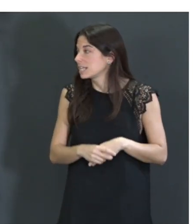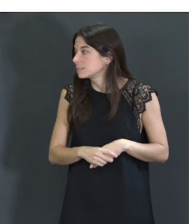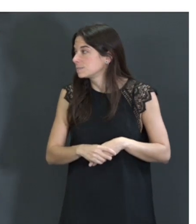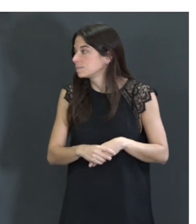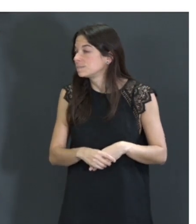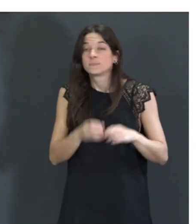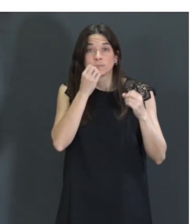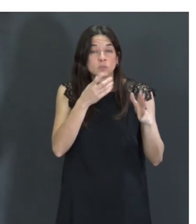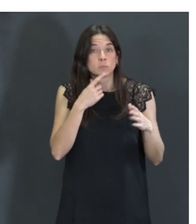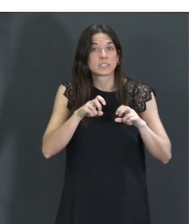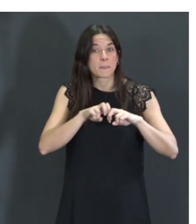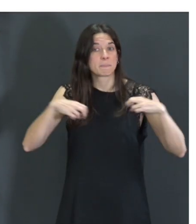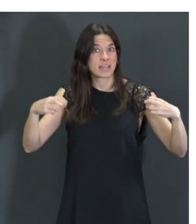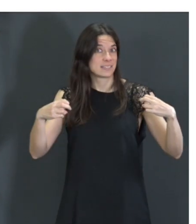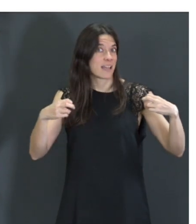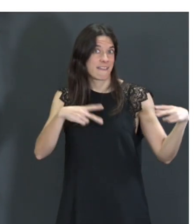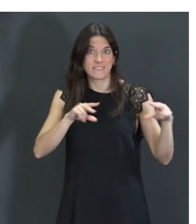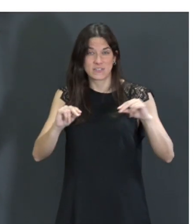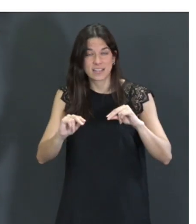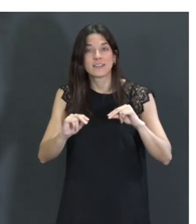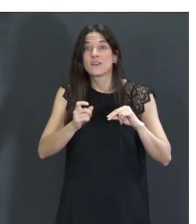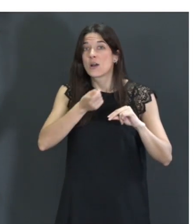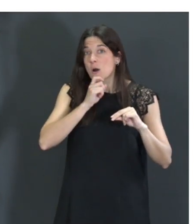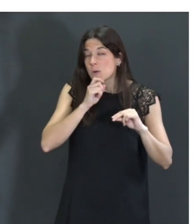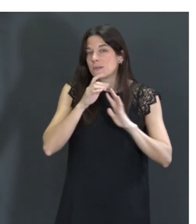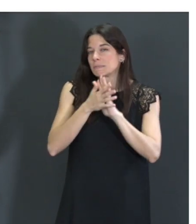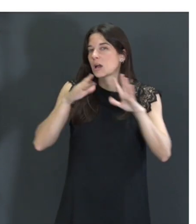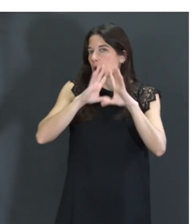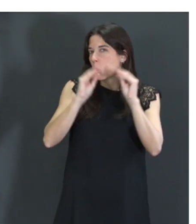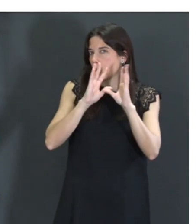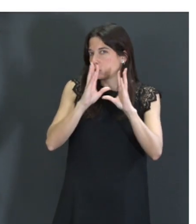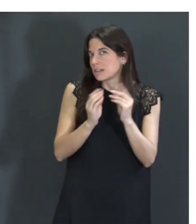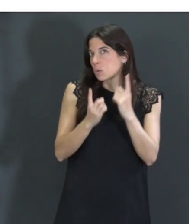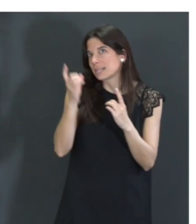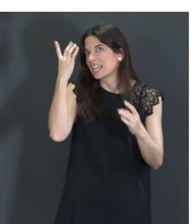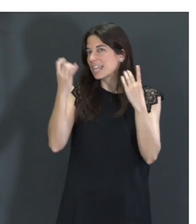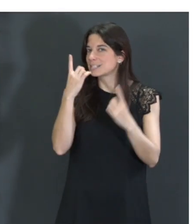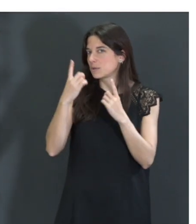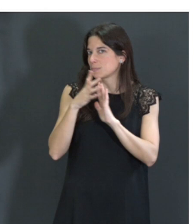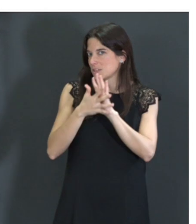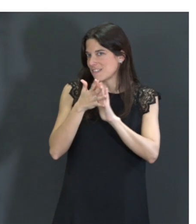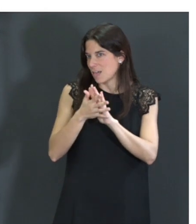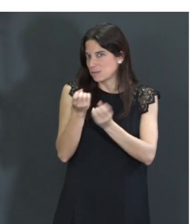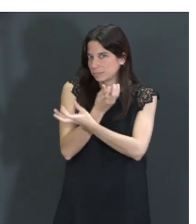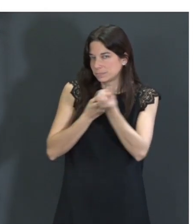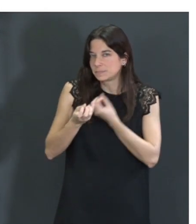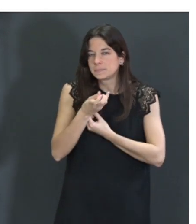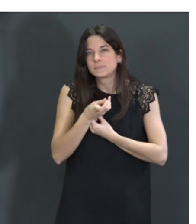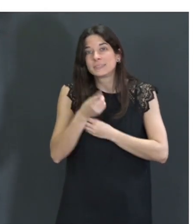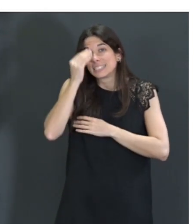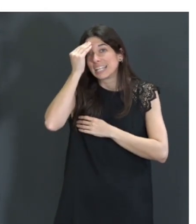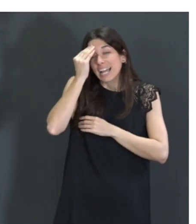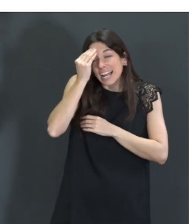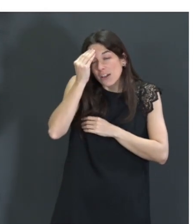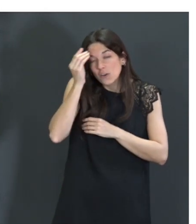a cerrar la mesa con unas pequeñas conclusiones, ideas que han ido saliendo, y yo creo que